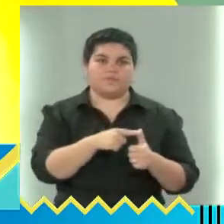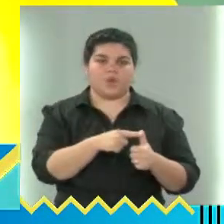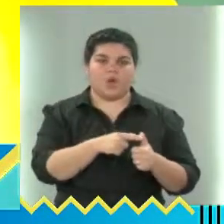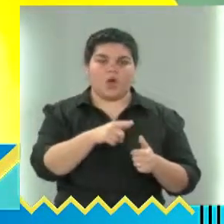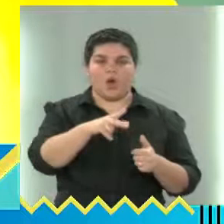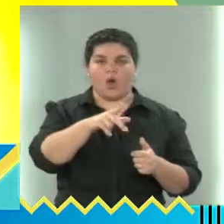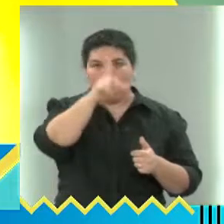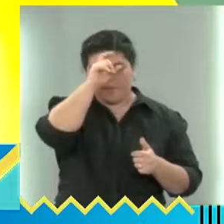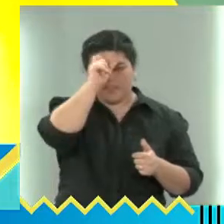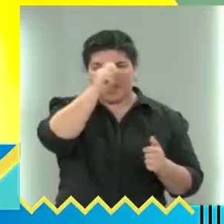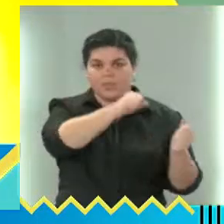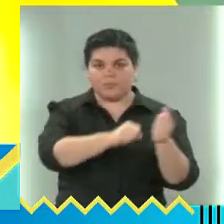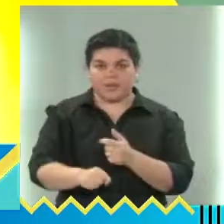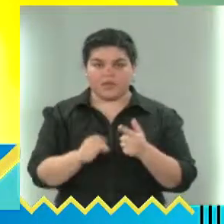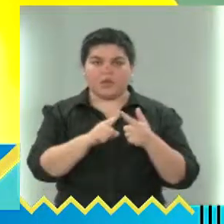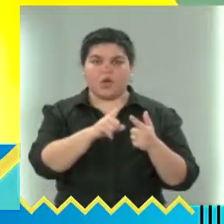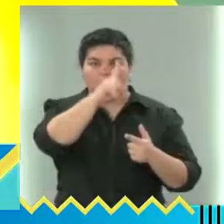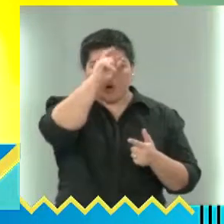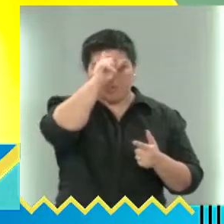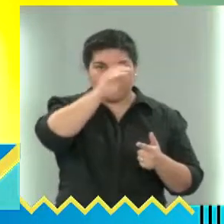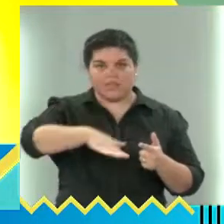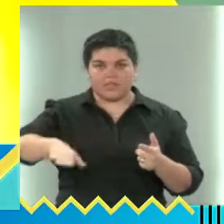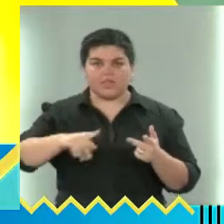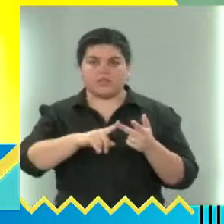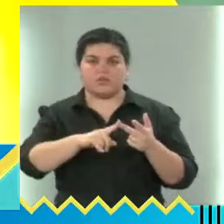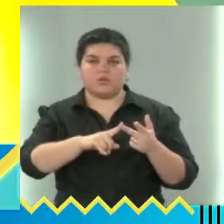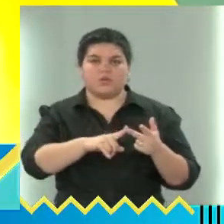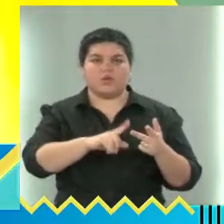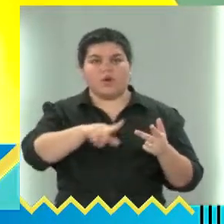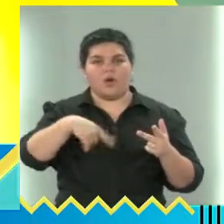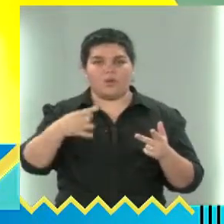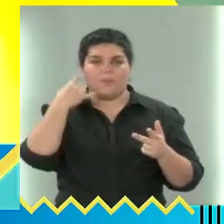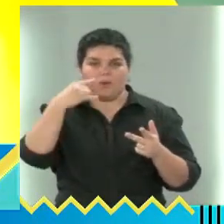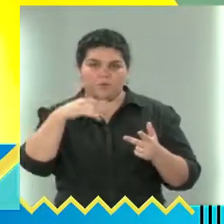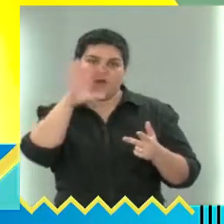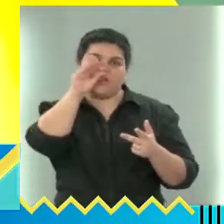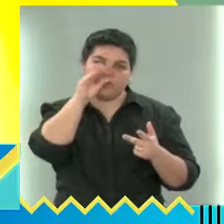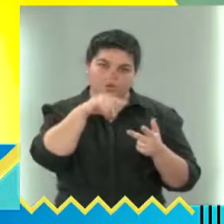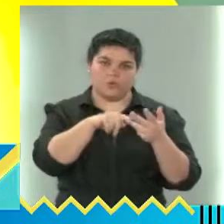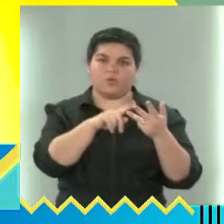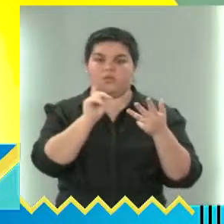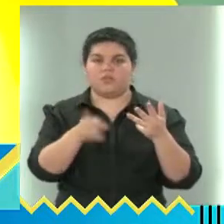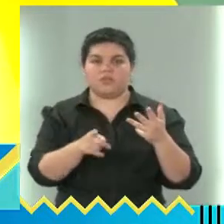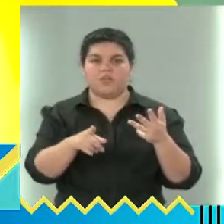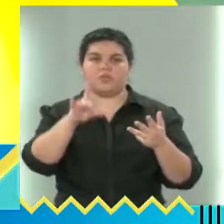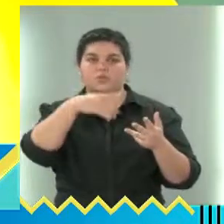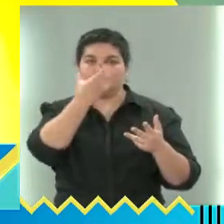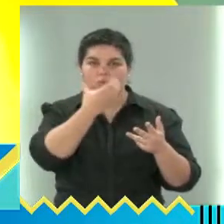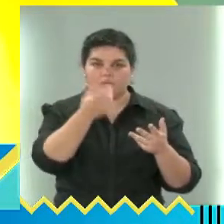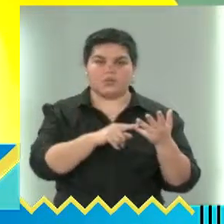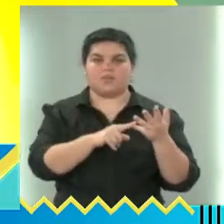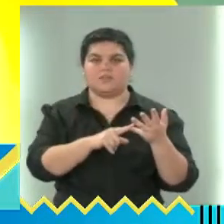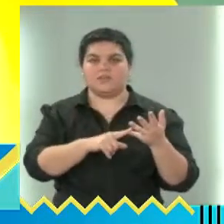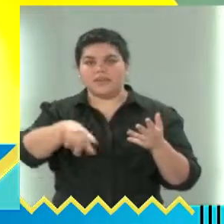el Hospital Lago Maggiore, el Noti, Carrillo, Parisien, Perrupato, en Tunuyán, en San